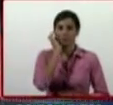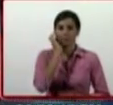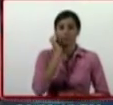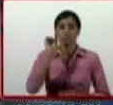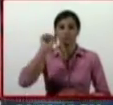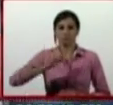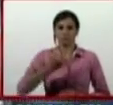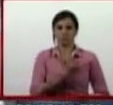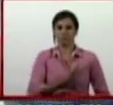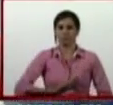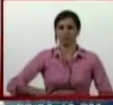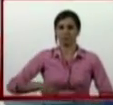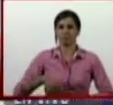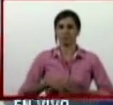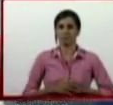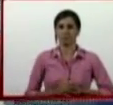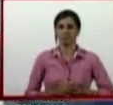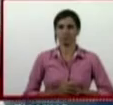presidente, el